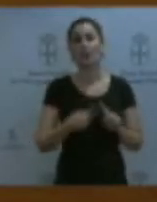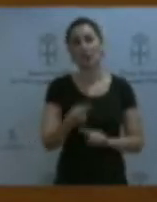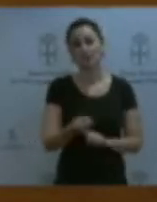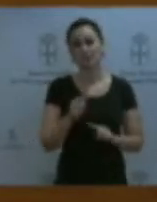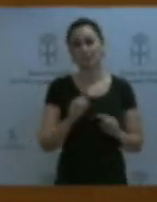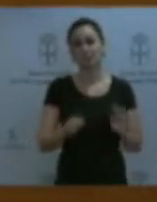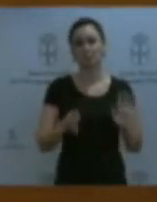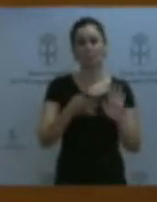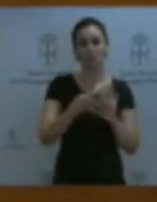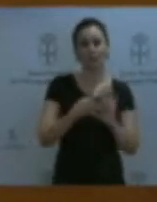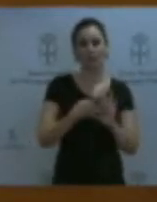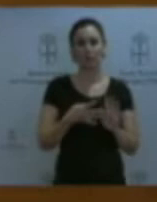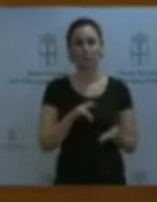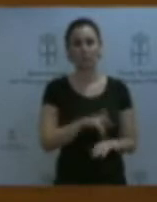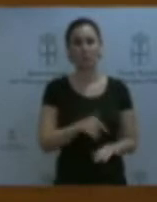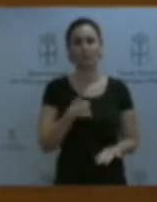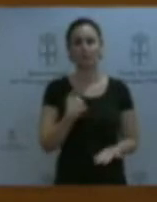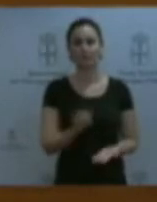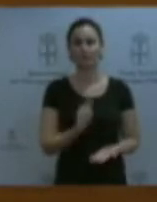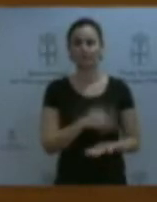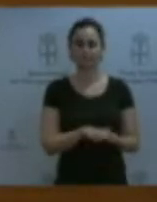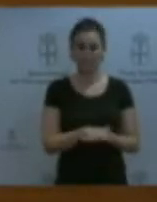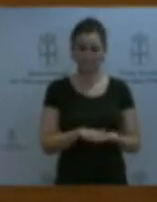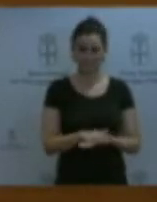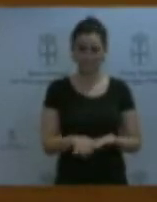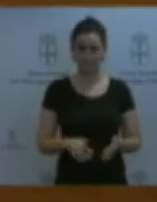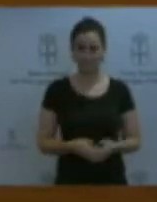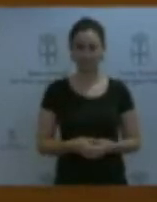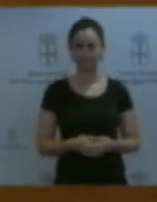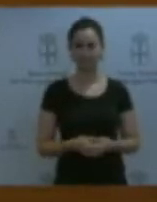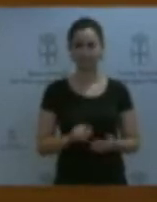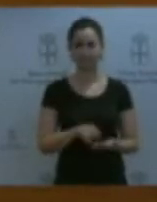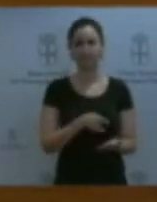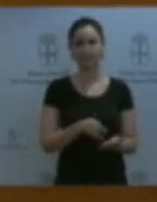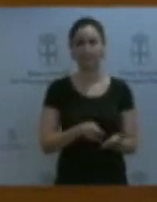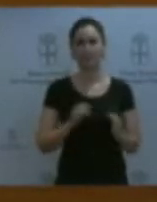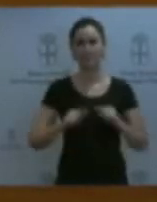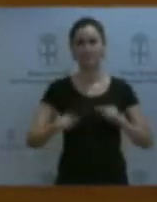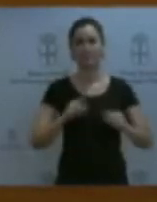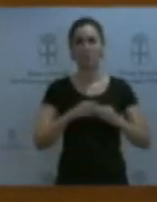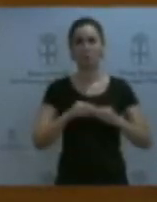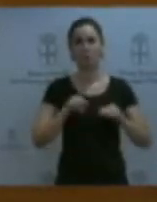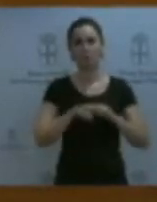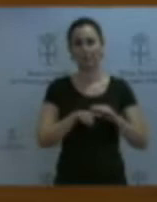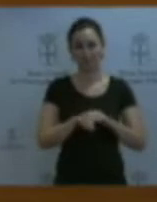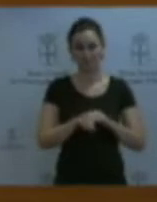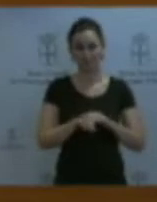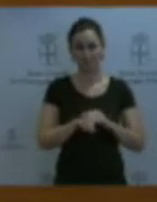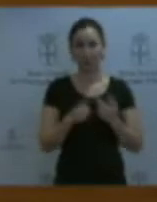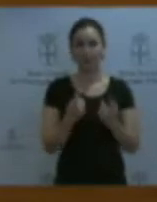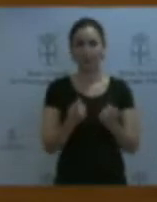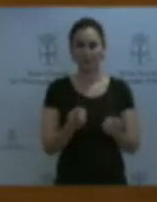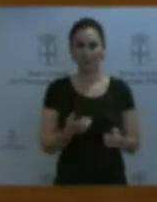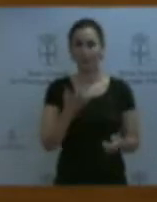pues del plan de rector de uso gestión, es necesario. Mira, si hacemos una